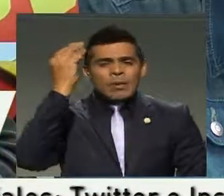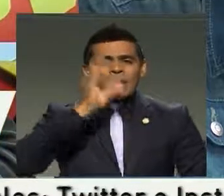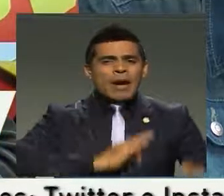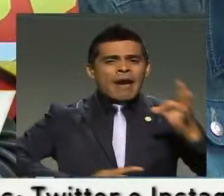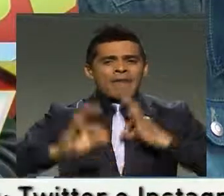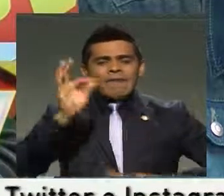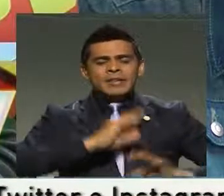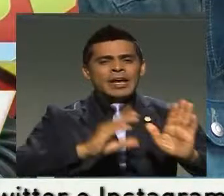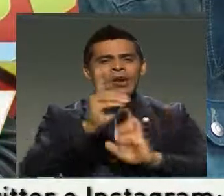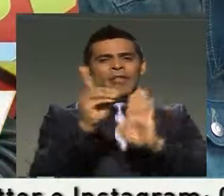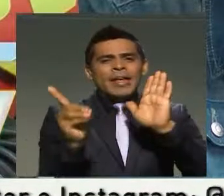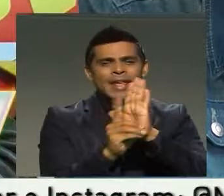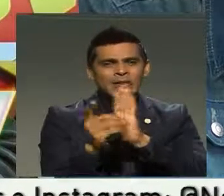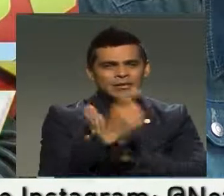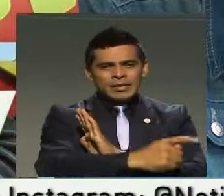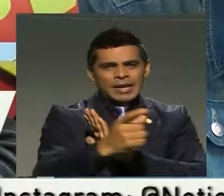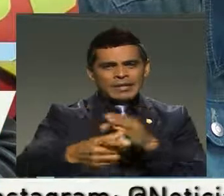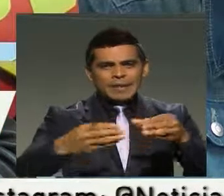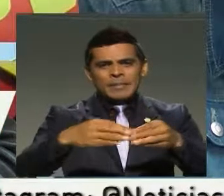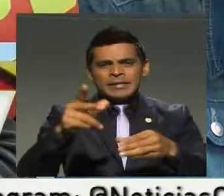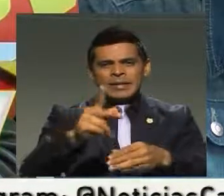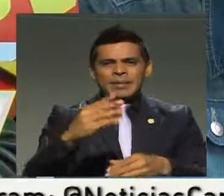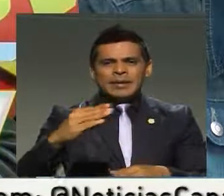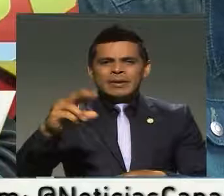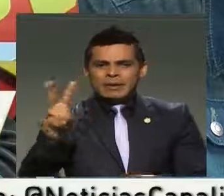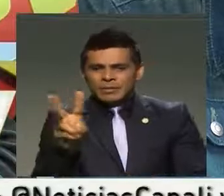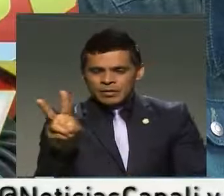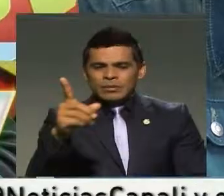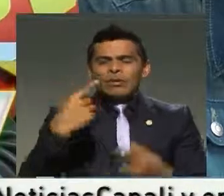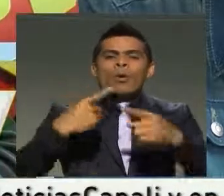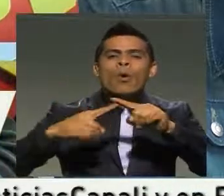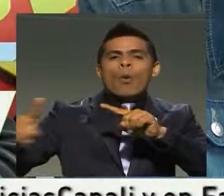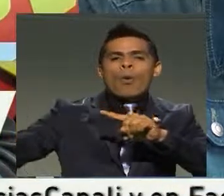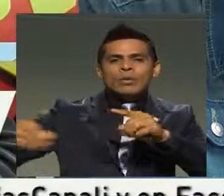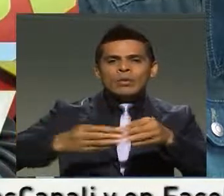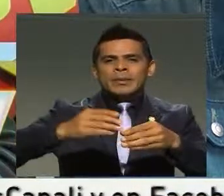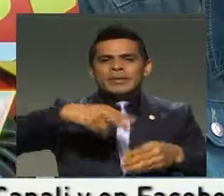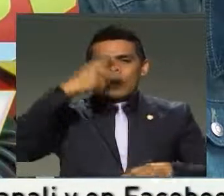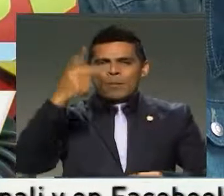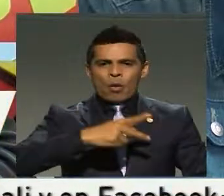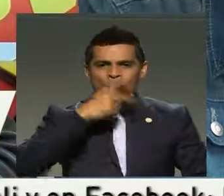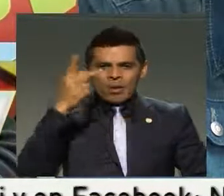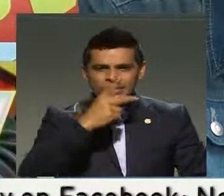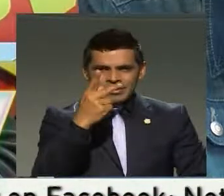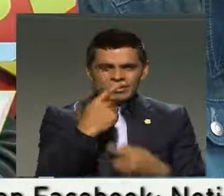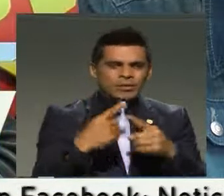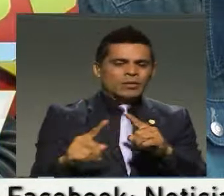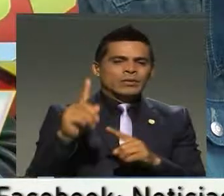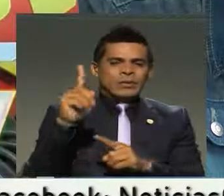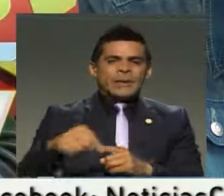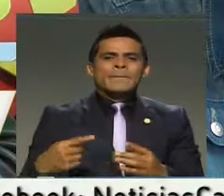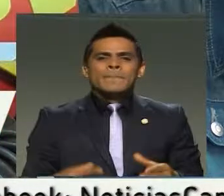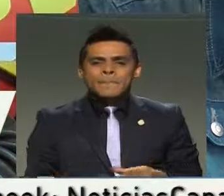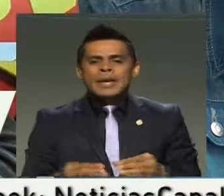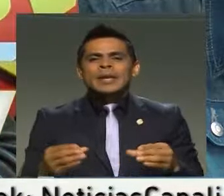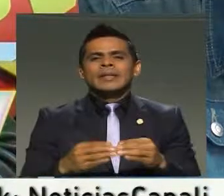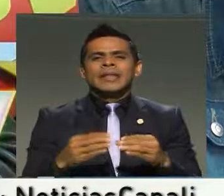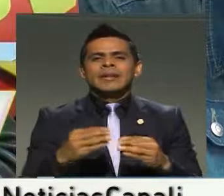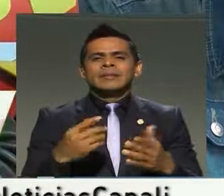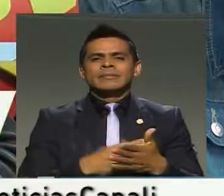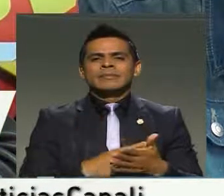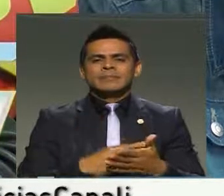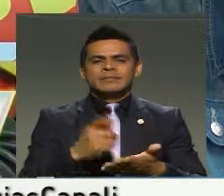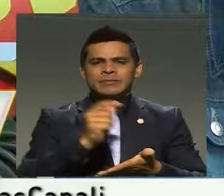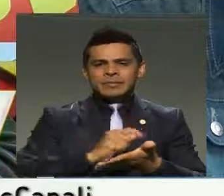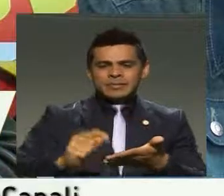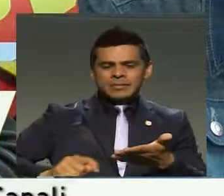los derechos del Partido Comunista de Venezuela y de los partidos políticos que están en el plan de la renovación de la